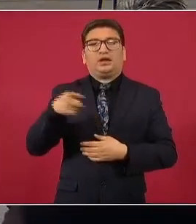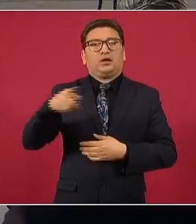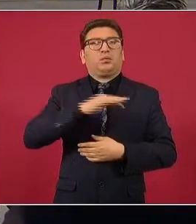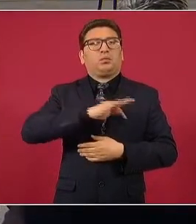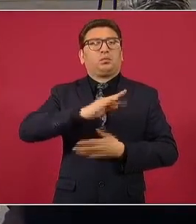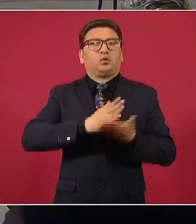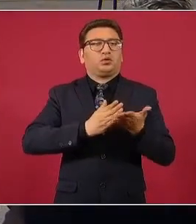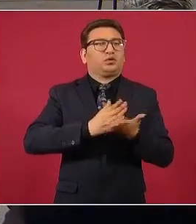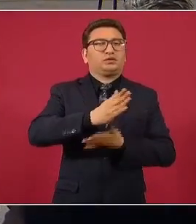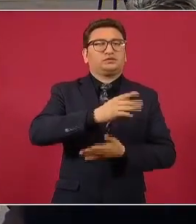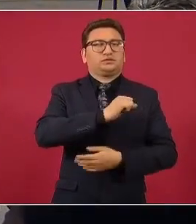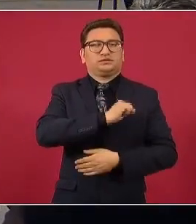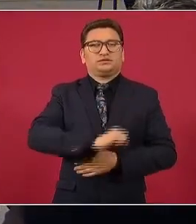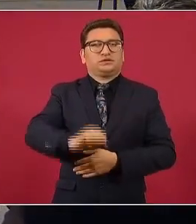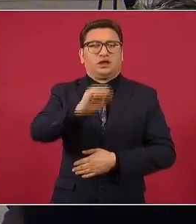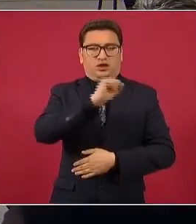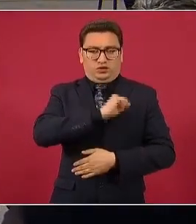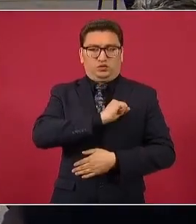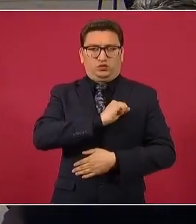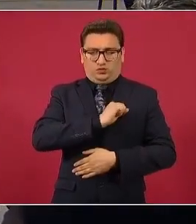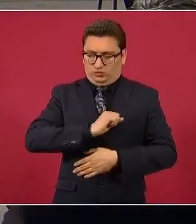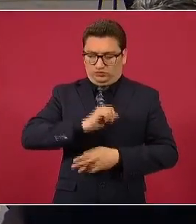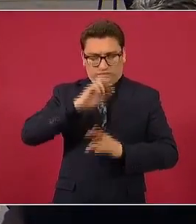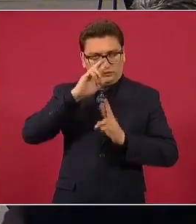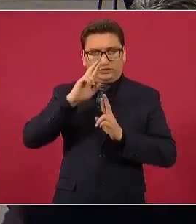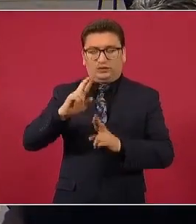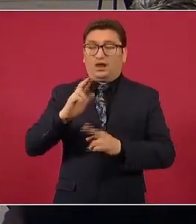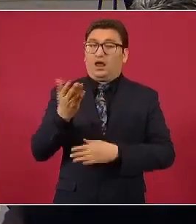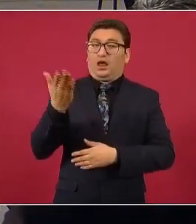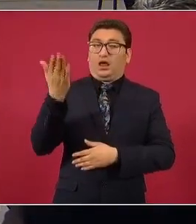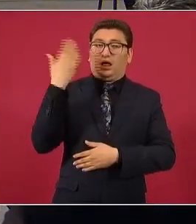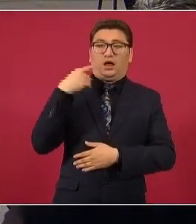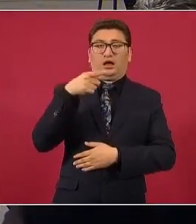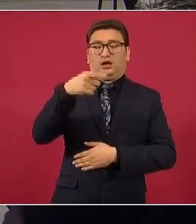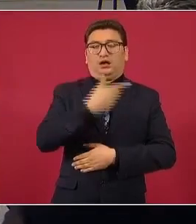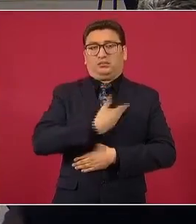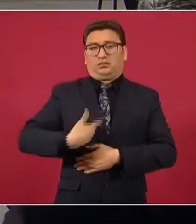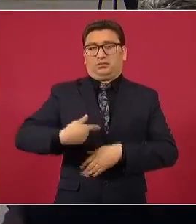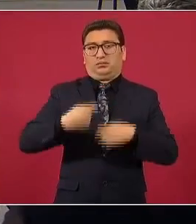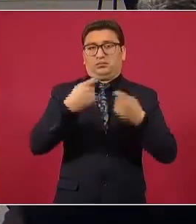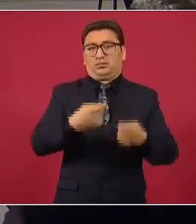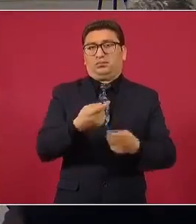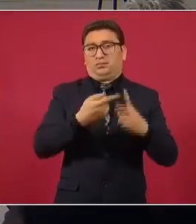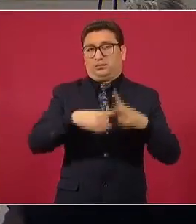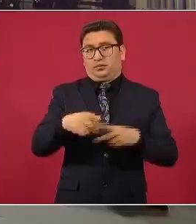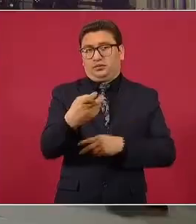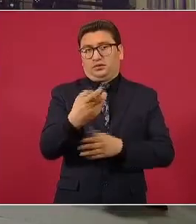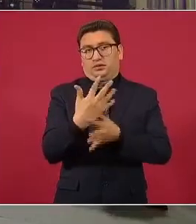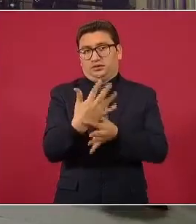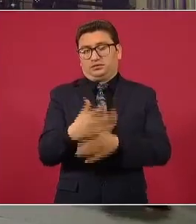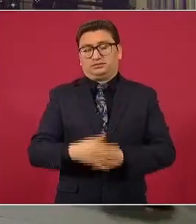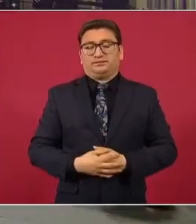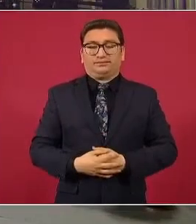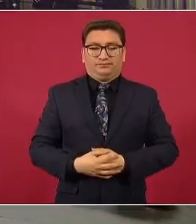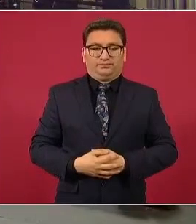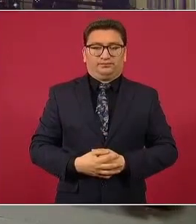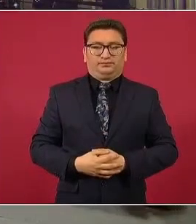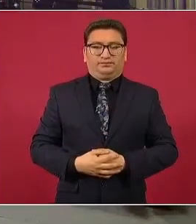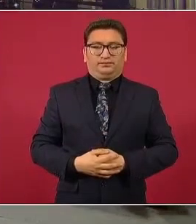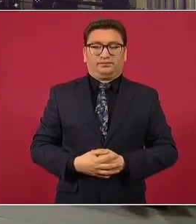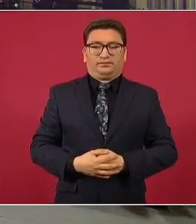salud digna, como usted lo ha planteado desde el inicio de su sexenio, presidente. Muchas gracias. Pues yo